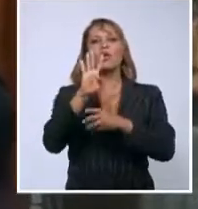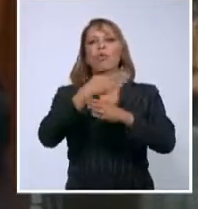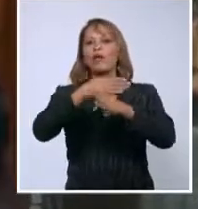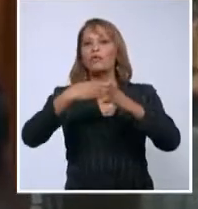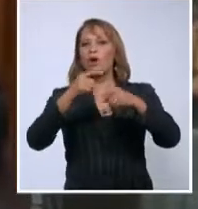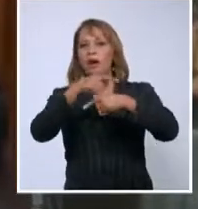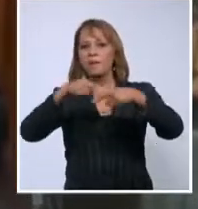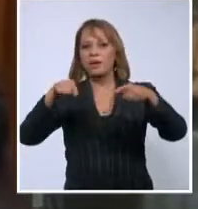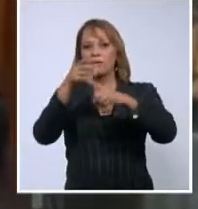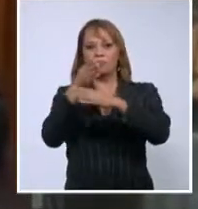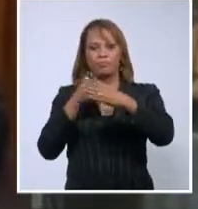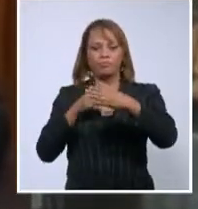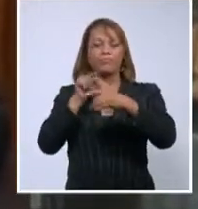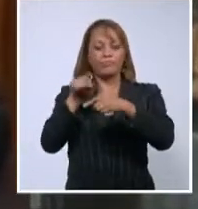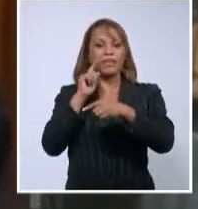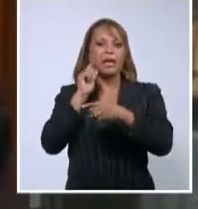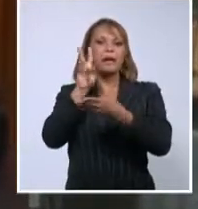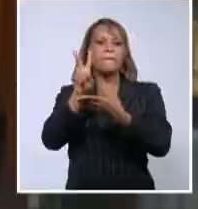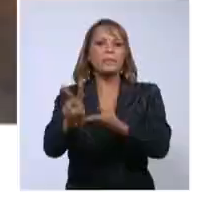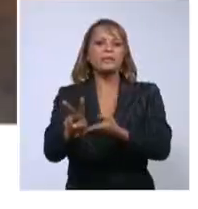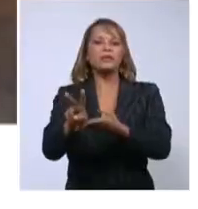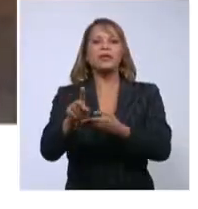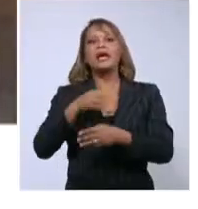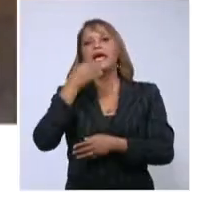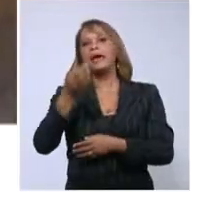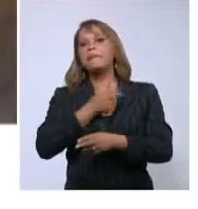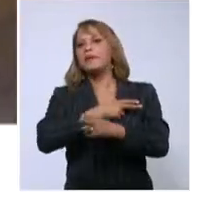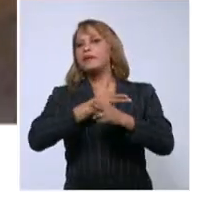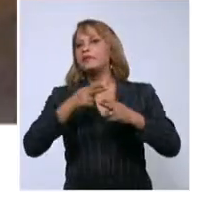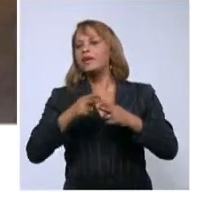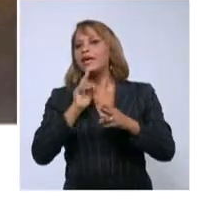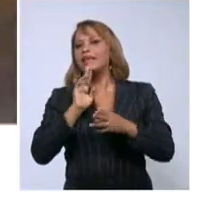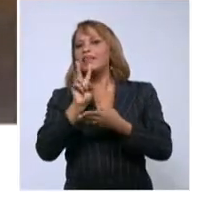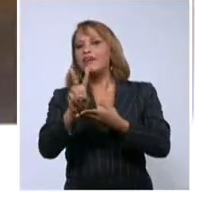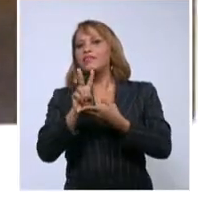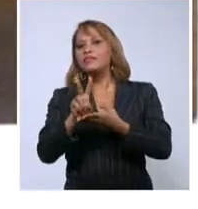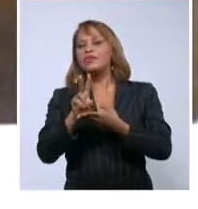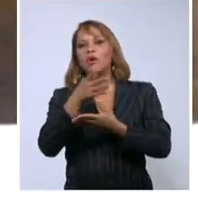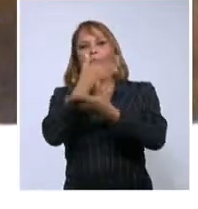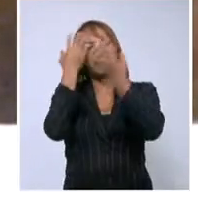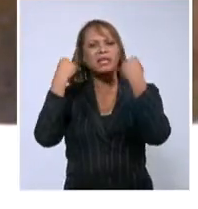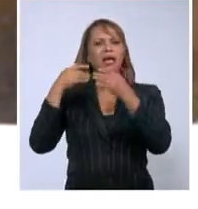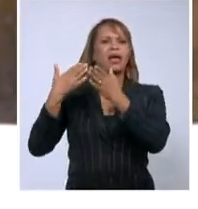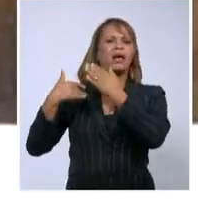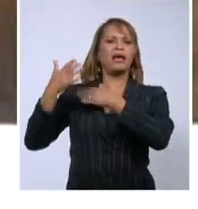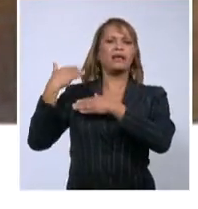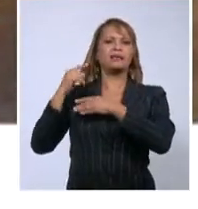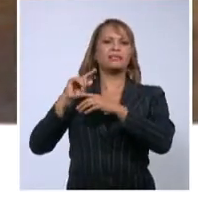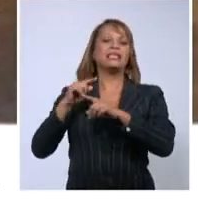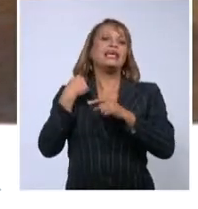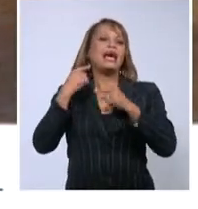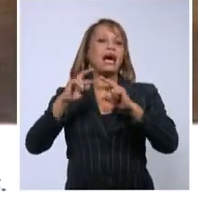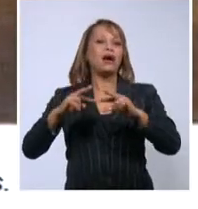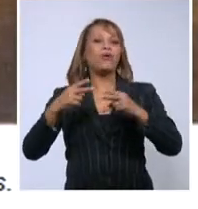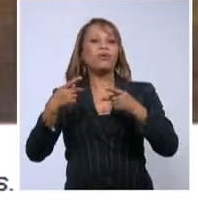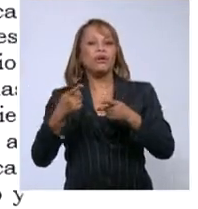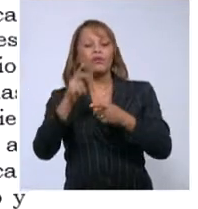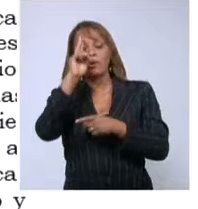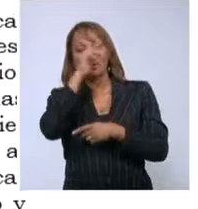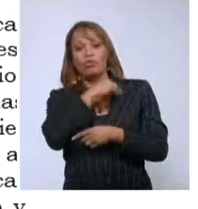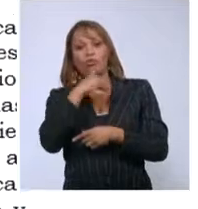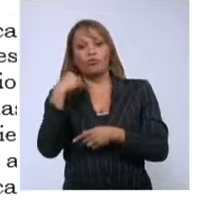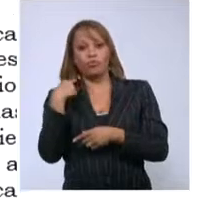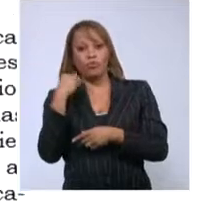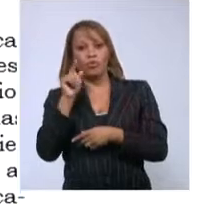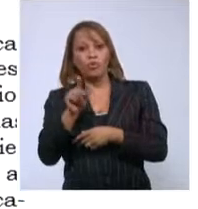Caminos. Explica el historiador que esta visita permaneció olvidada por muchos años y correspondió al doctor José